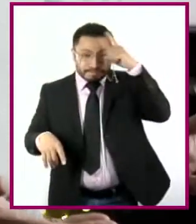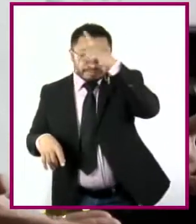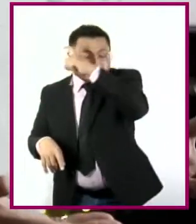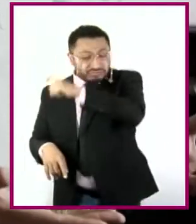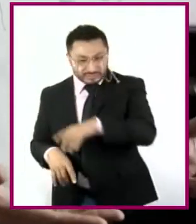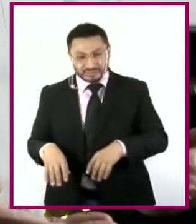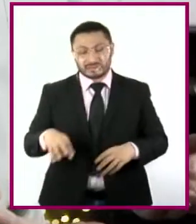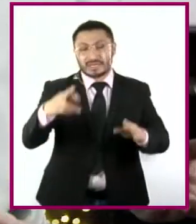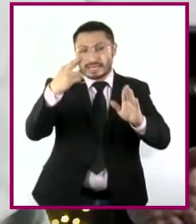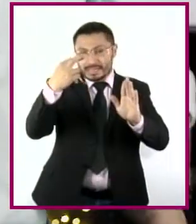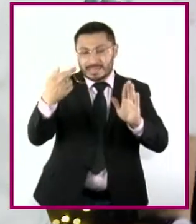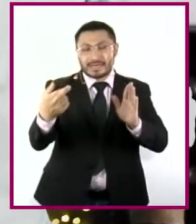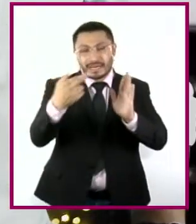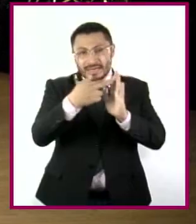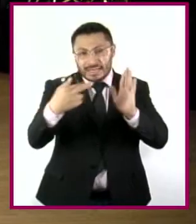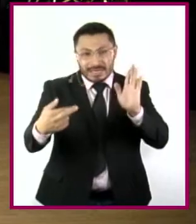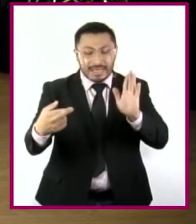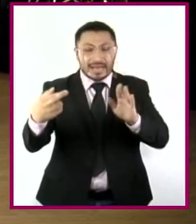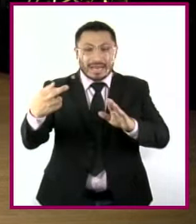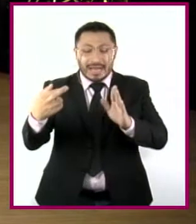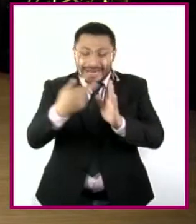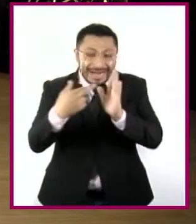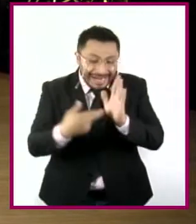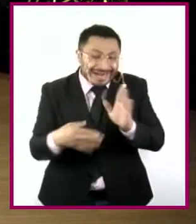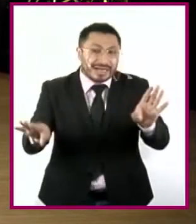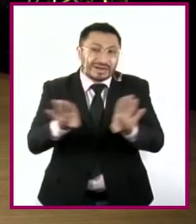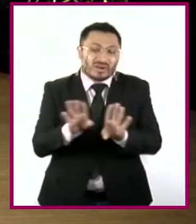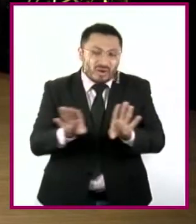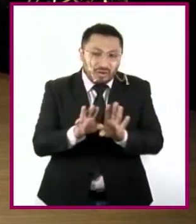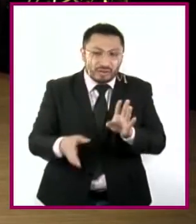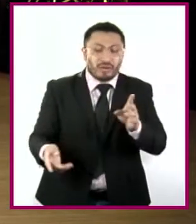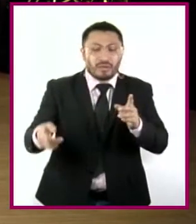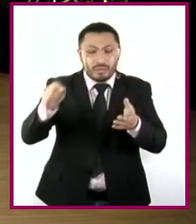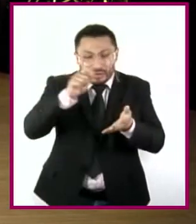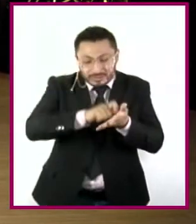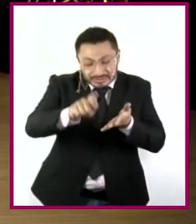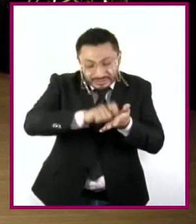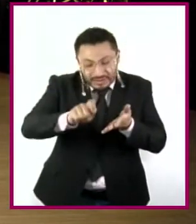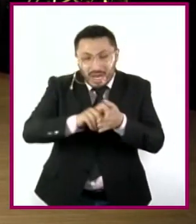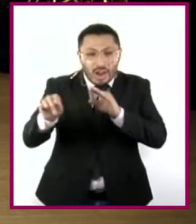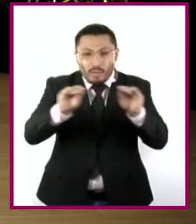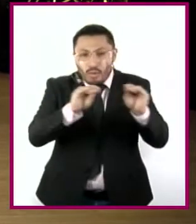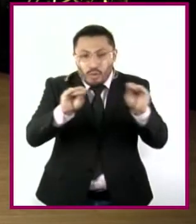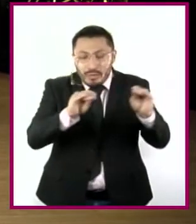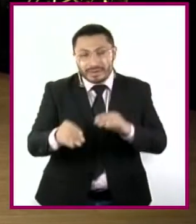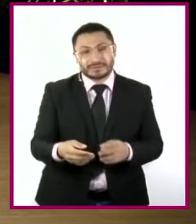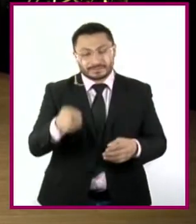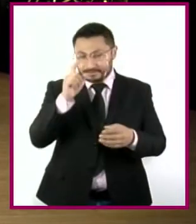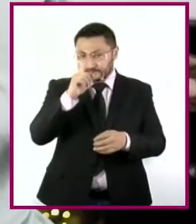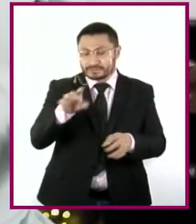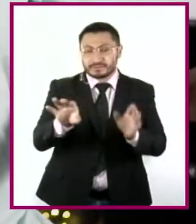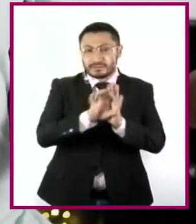pueden interactuar los elementos del conjunto. En primer lugar, podemos componer dos simetrías cualesquiera, las que se te ocurra, es